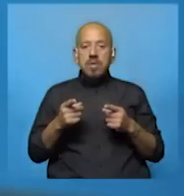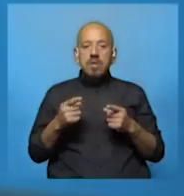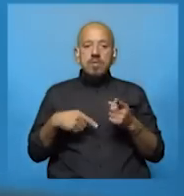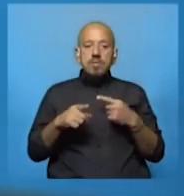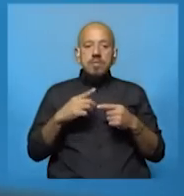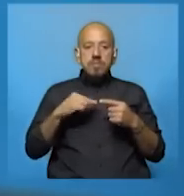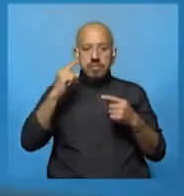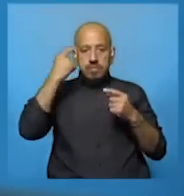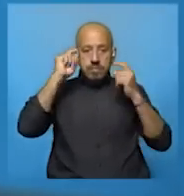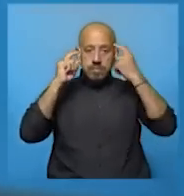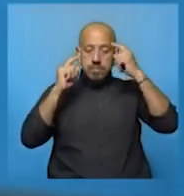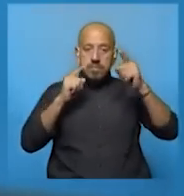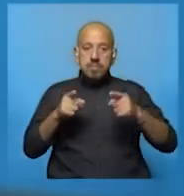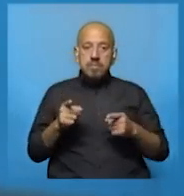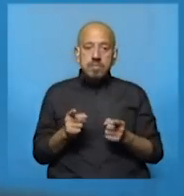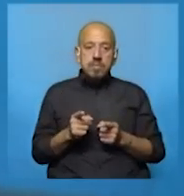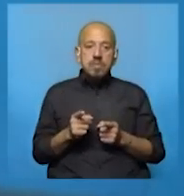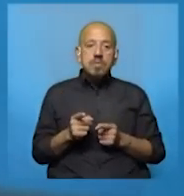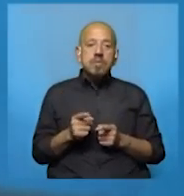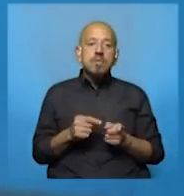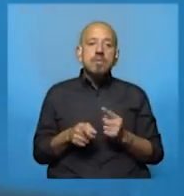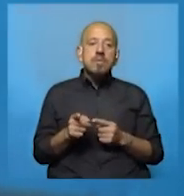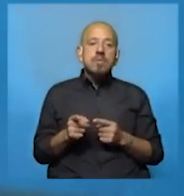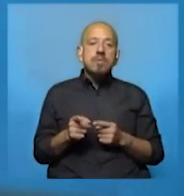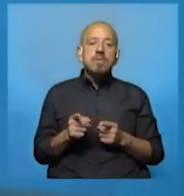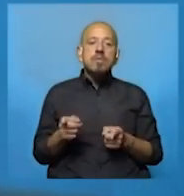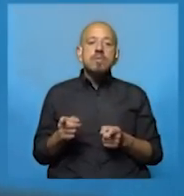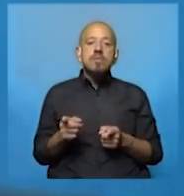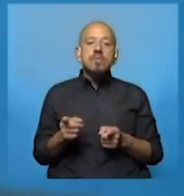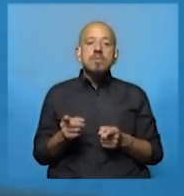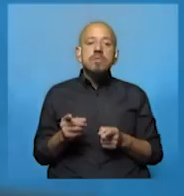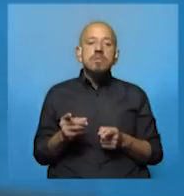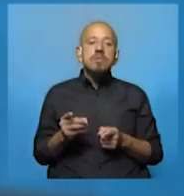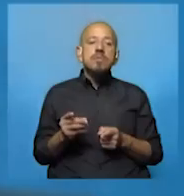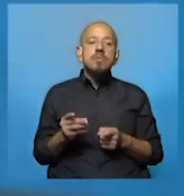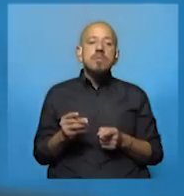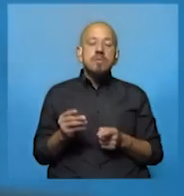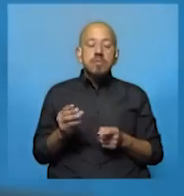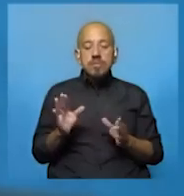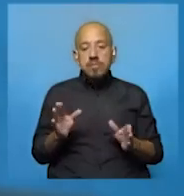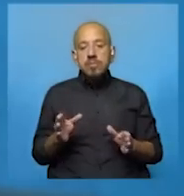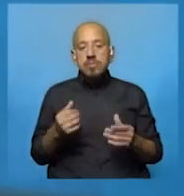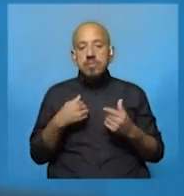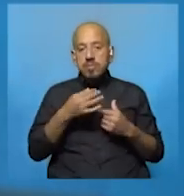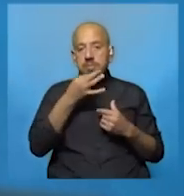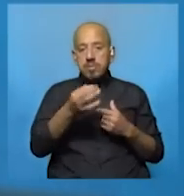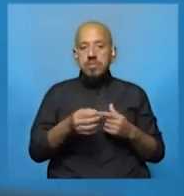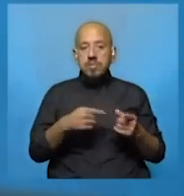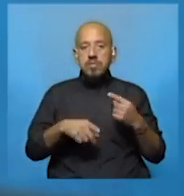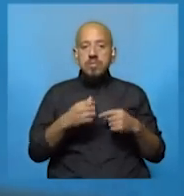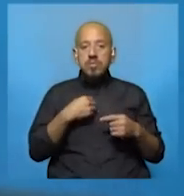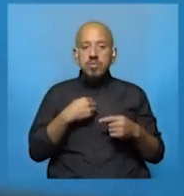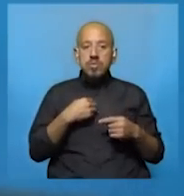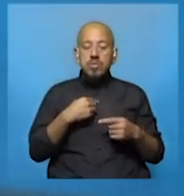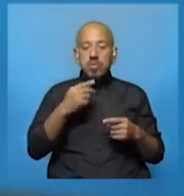Uruguay ha inventado la rueda en ese sentido pero este están todos en este sentido digo esto por el tema de las presiones que vos